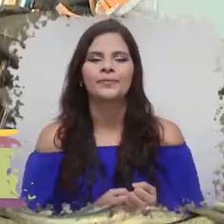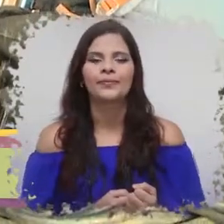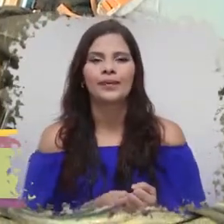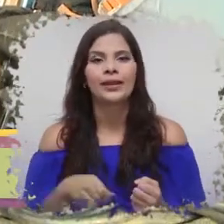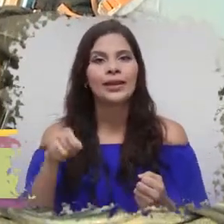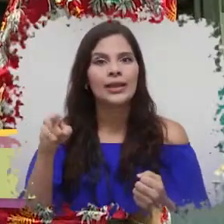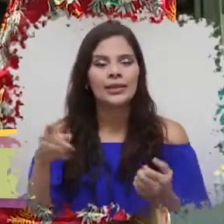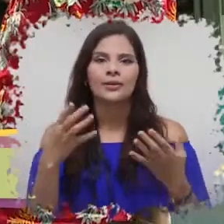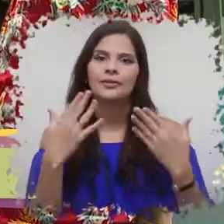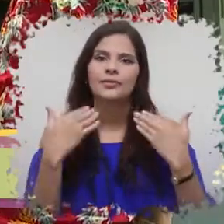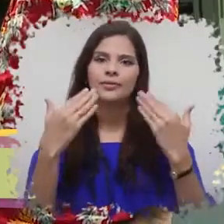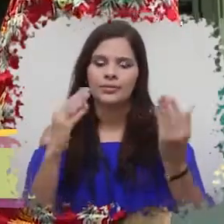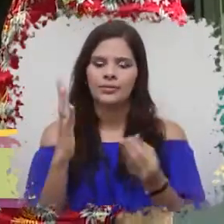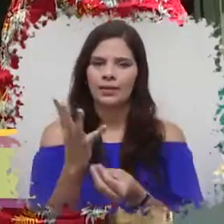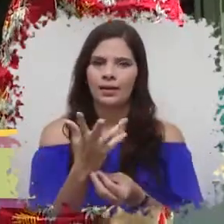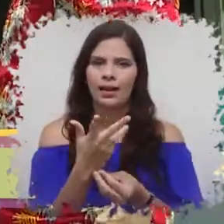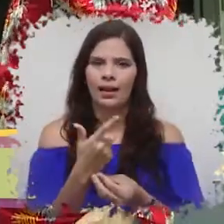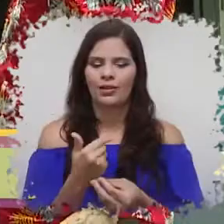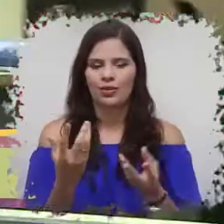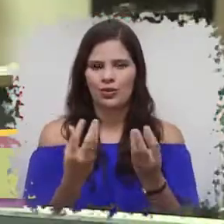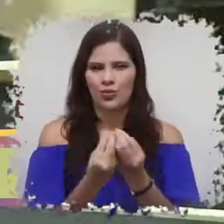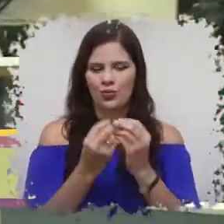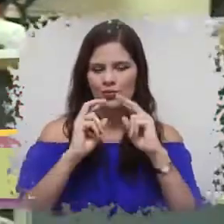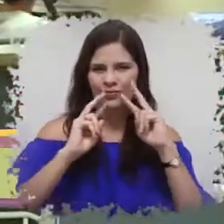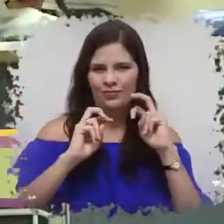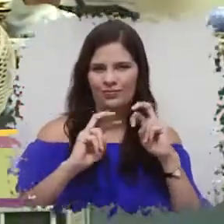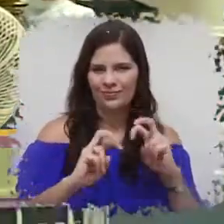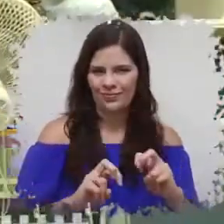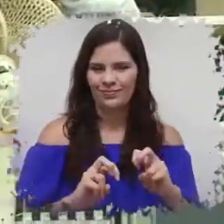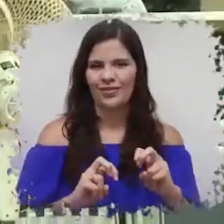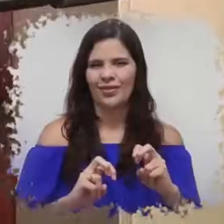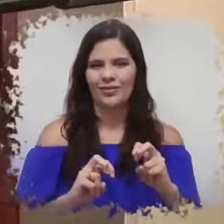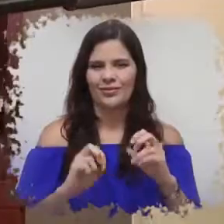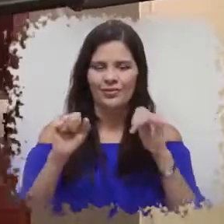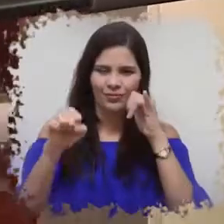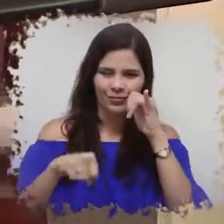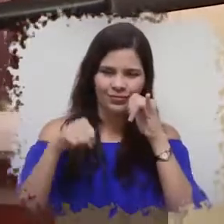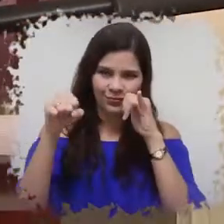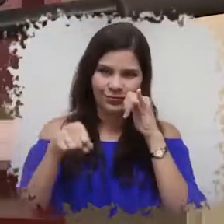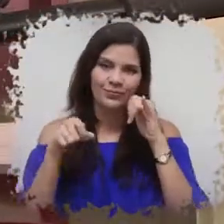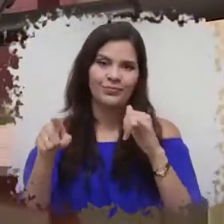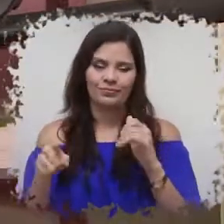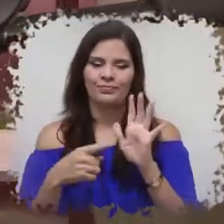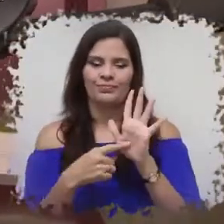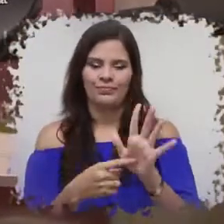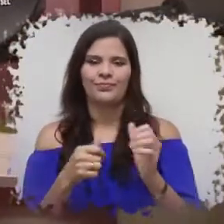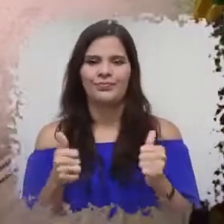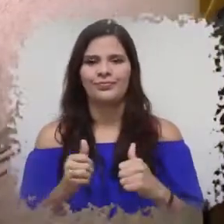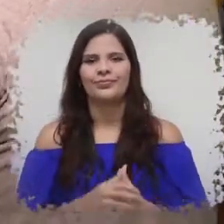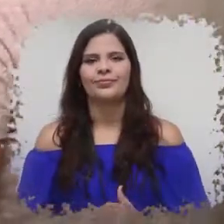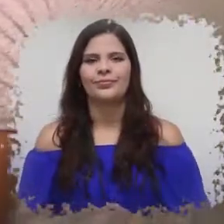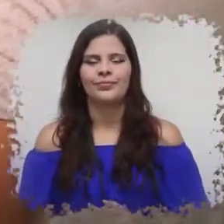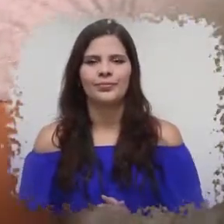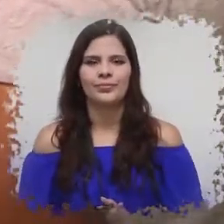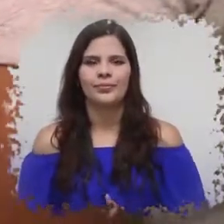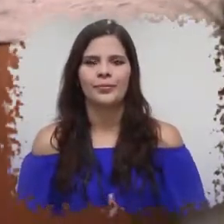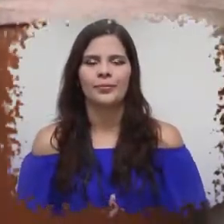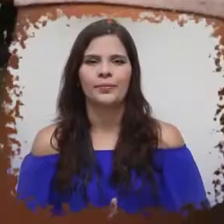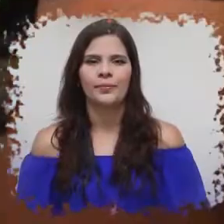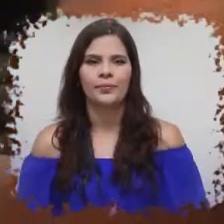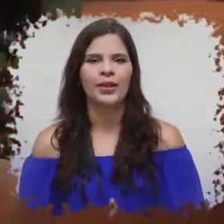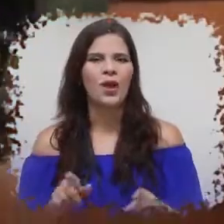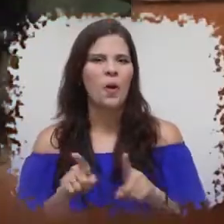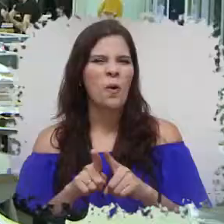como coproductores. La obra forma parte de las creaciones artísticas del Grupo de Investigación y Creación Audiovisual. Es